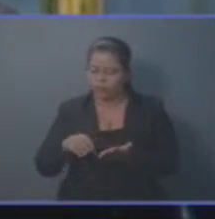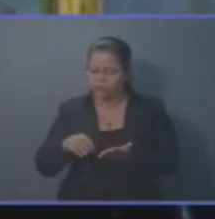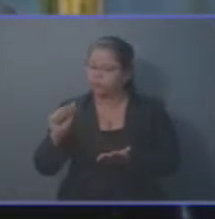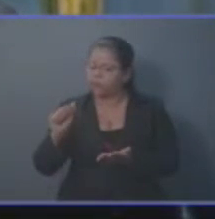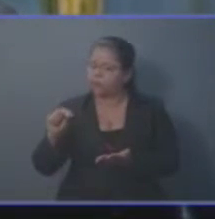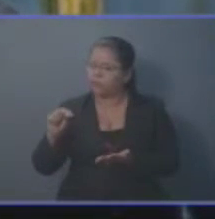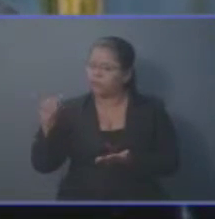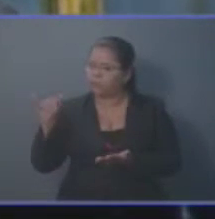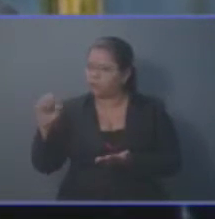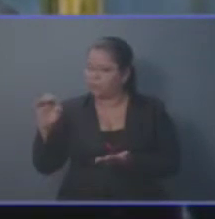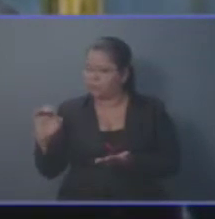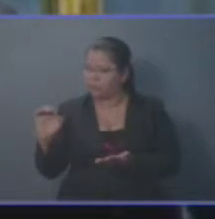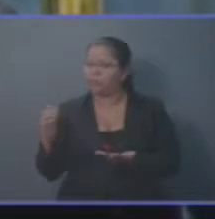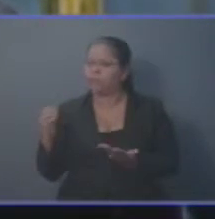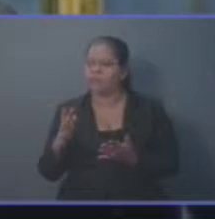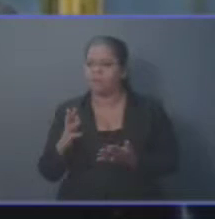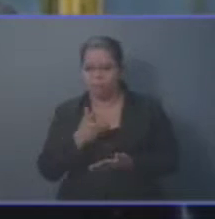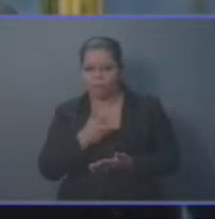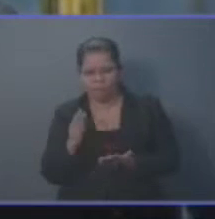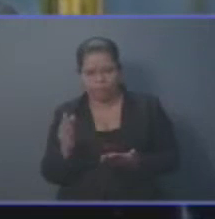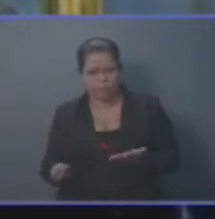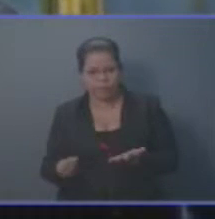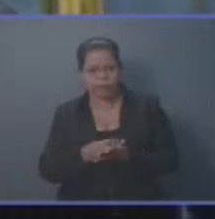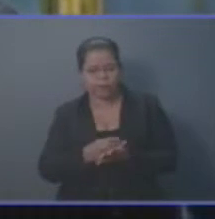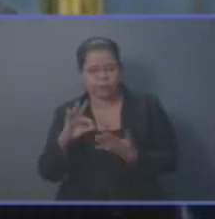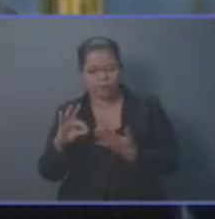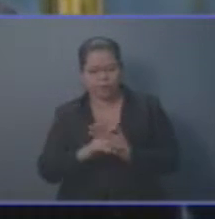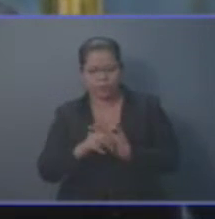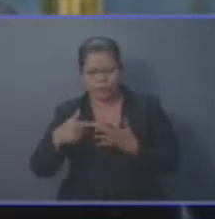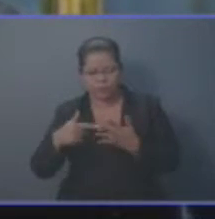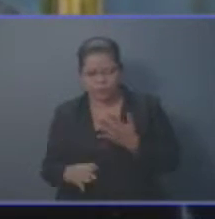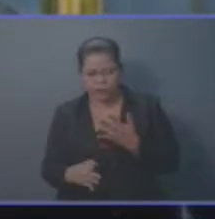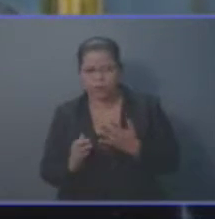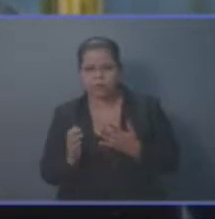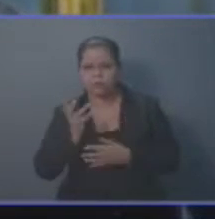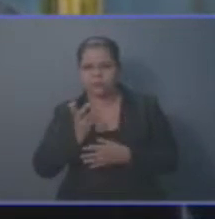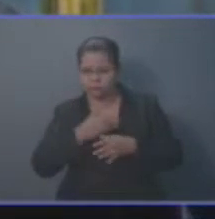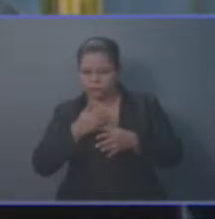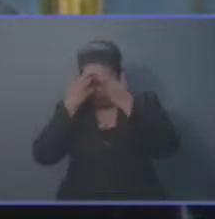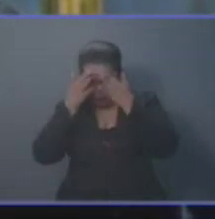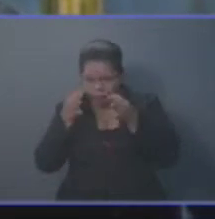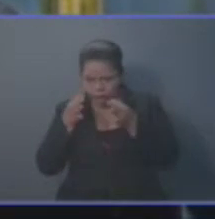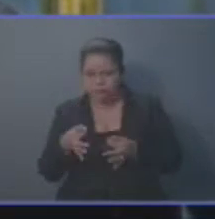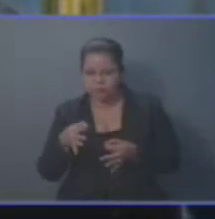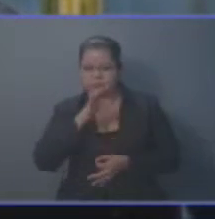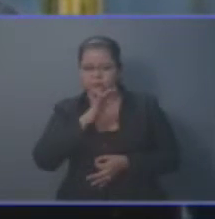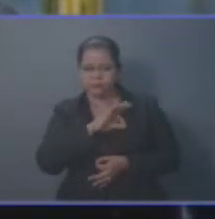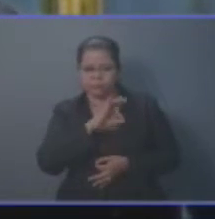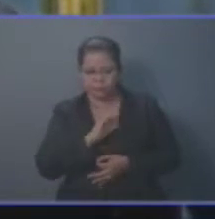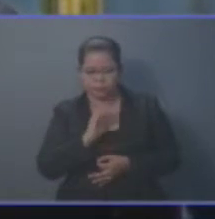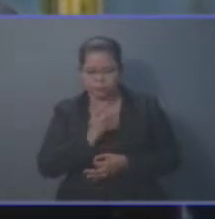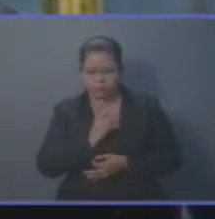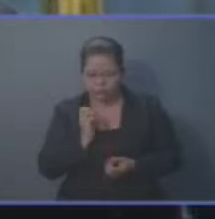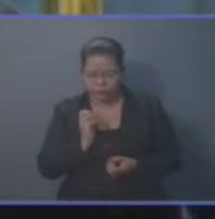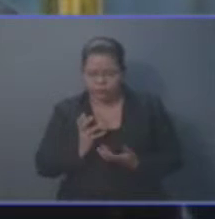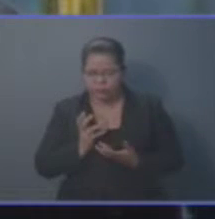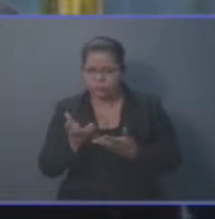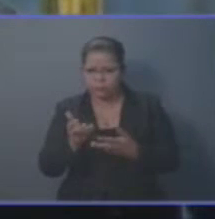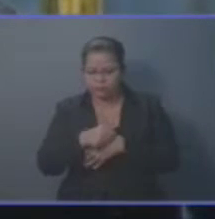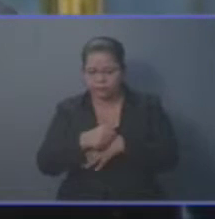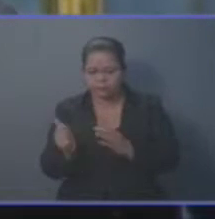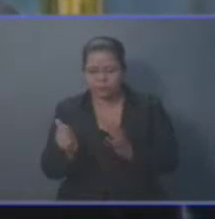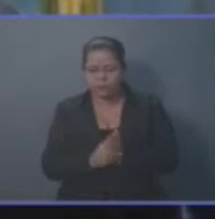Cancasque, el cual anexamos el proyecto de decreto. Así el dictamen, el cual se hace del conocimiento del pleno